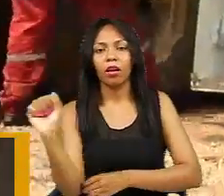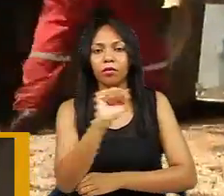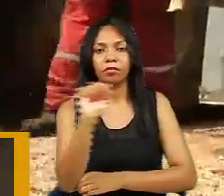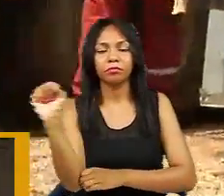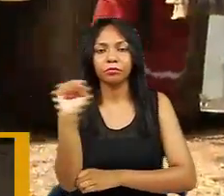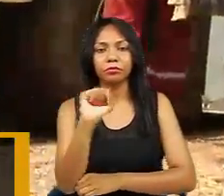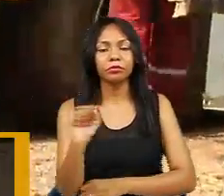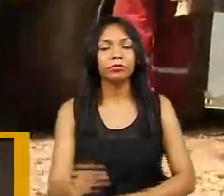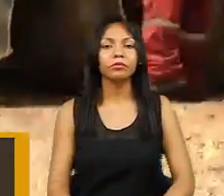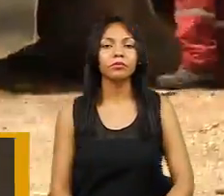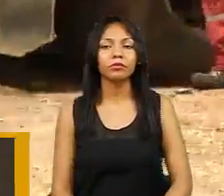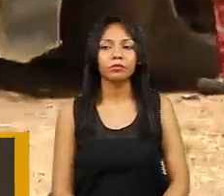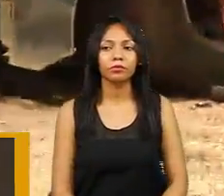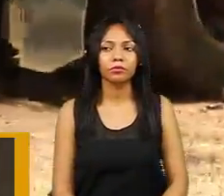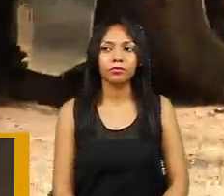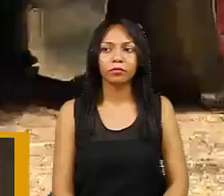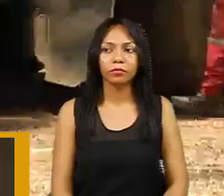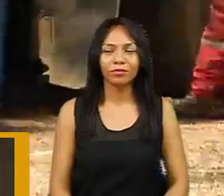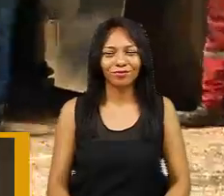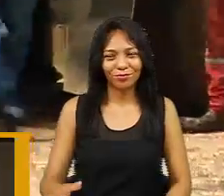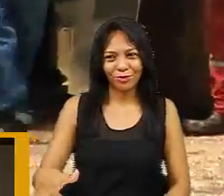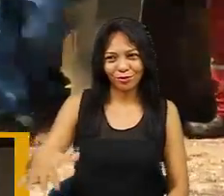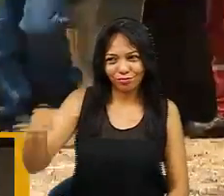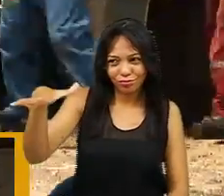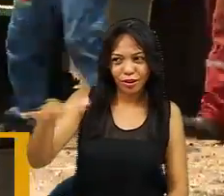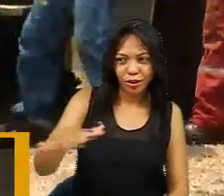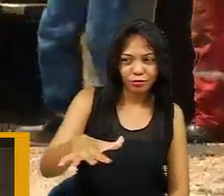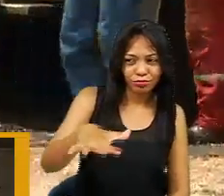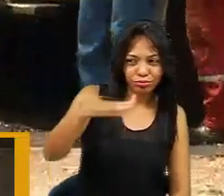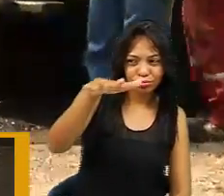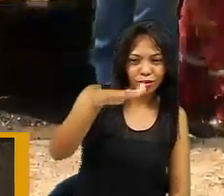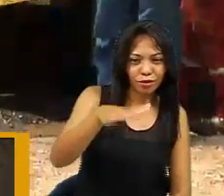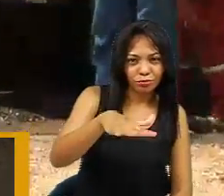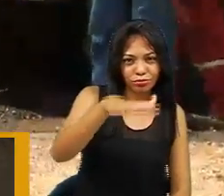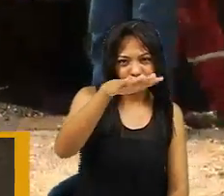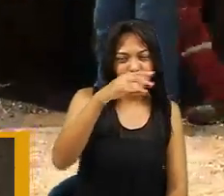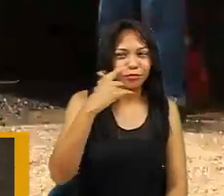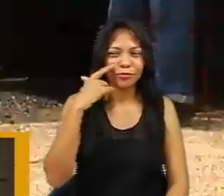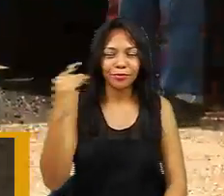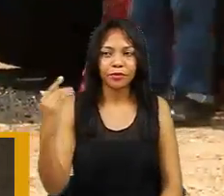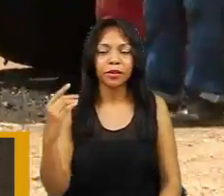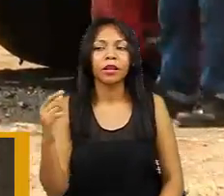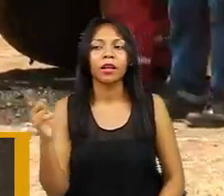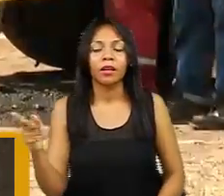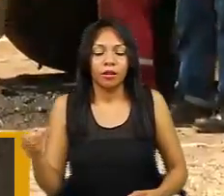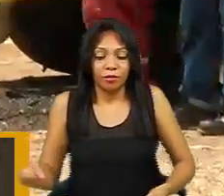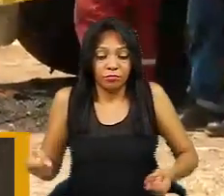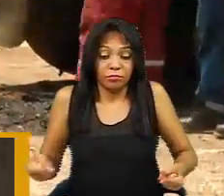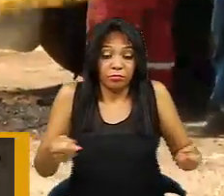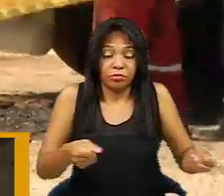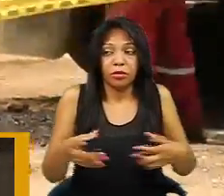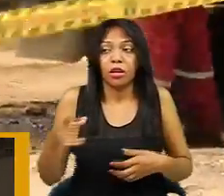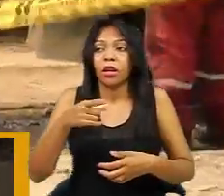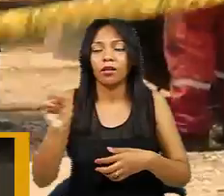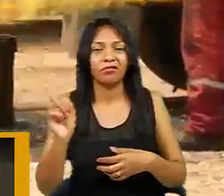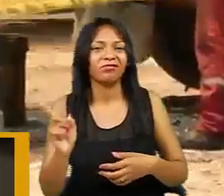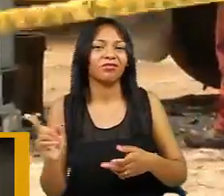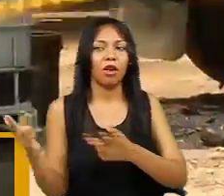combustible. Estos depósitos están siendo llevados por parte de los organismos de socorro